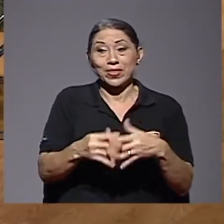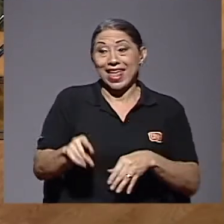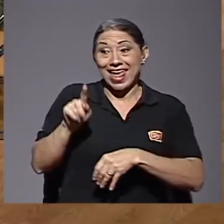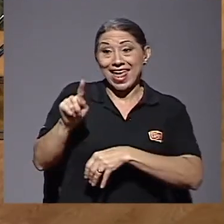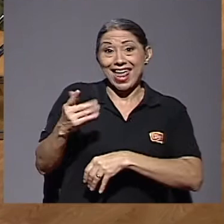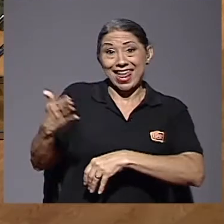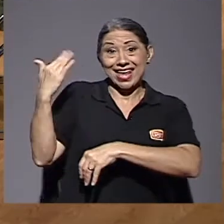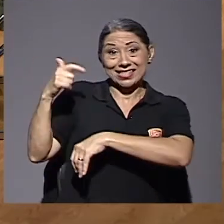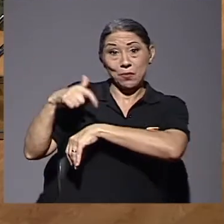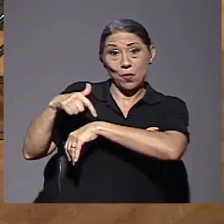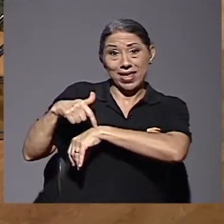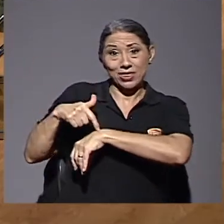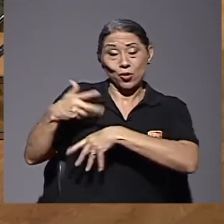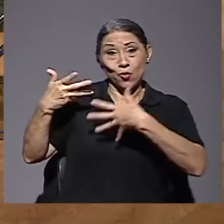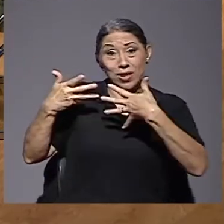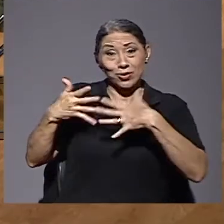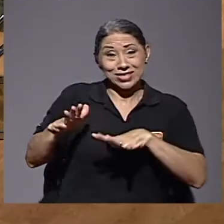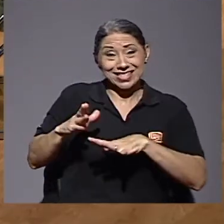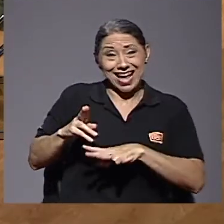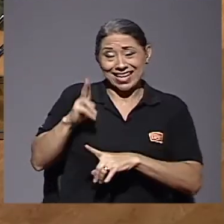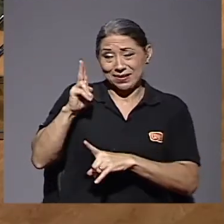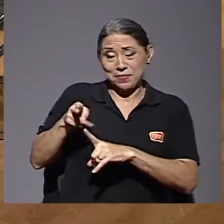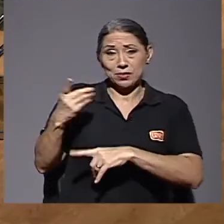del mismo día,